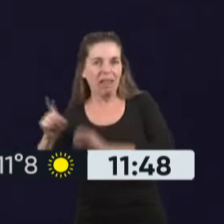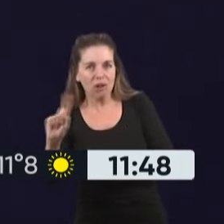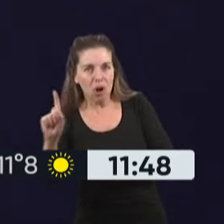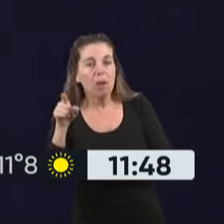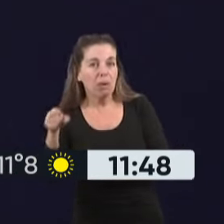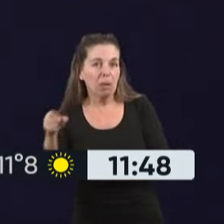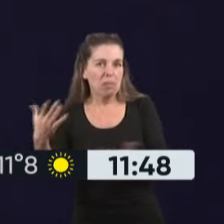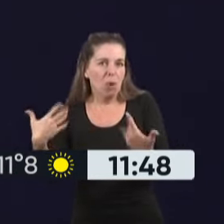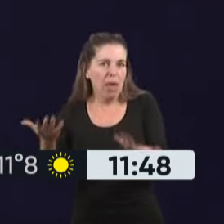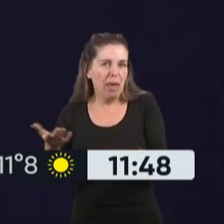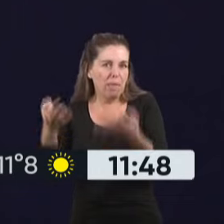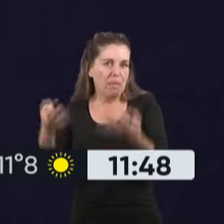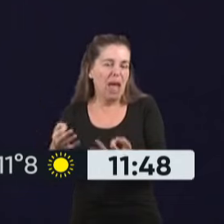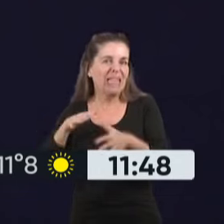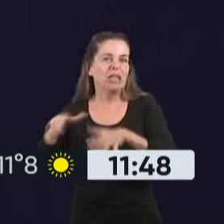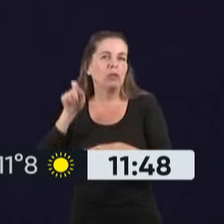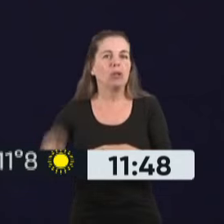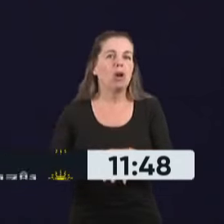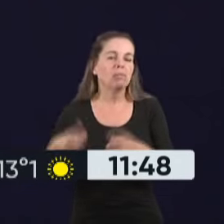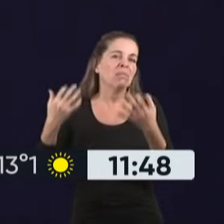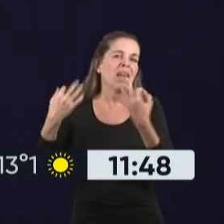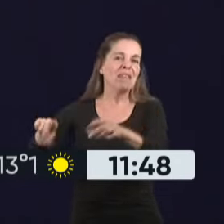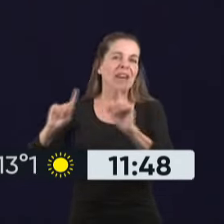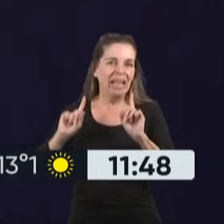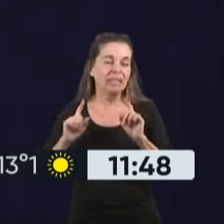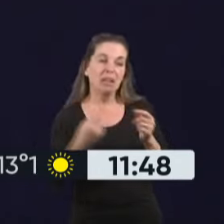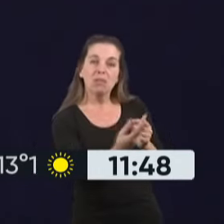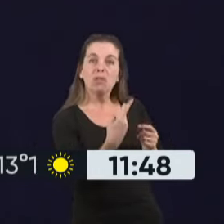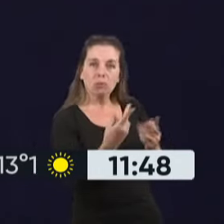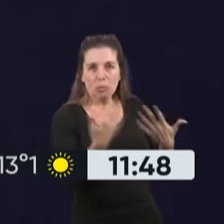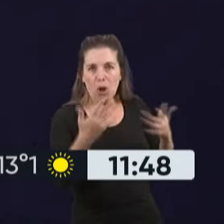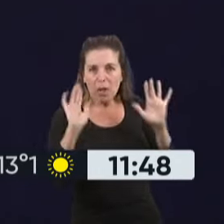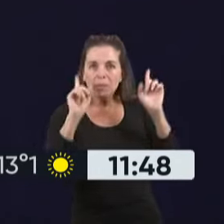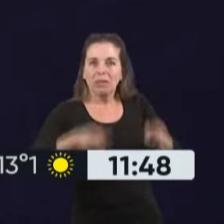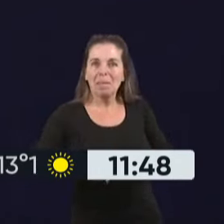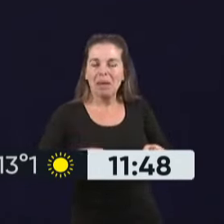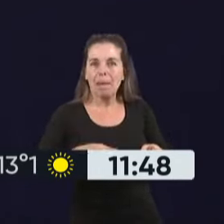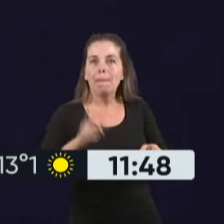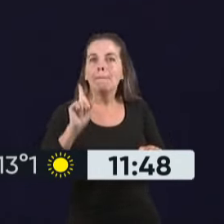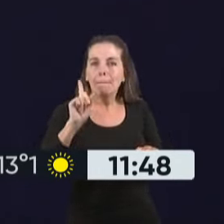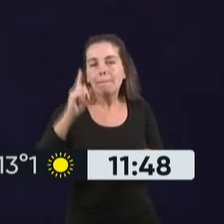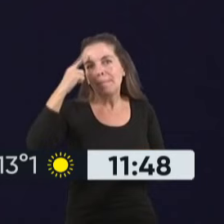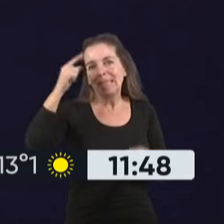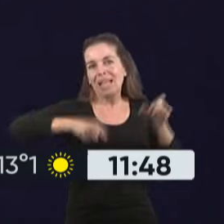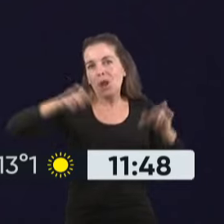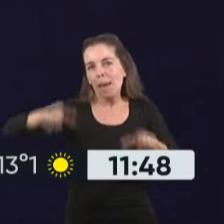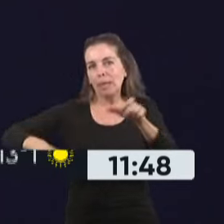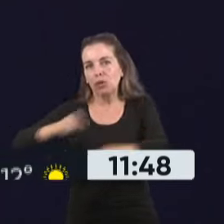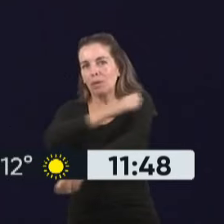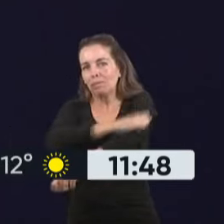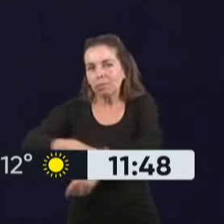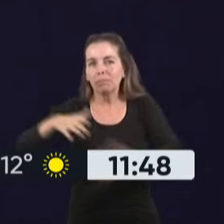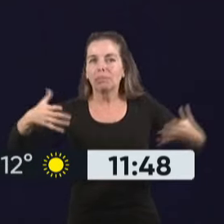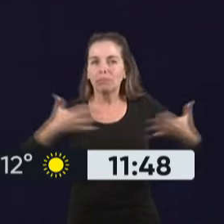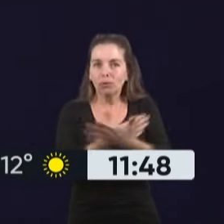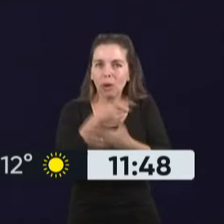para defenderse, a vos, Peralta, o a mí tal vez tengamos mecanismos para defendernos, pero al que menos tiene es al